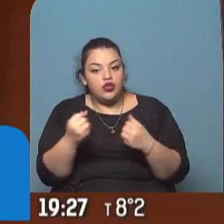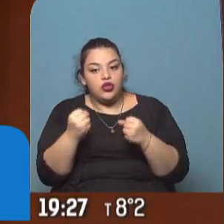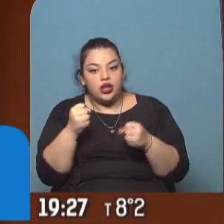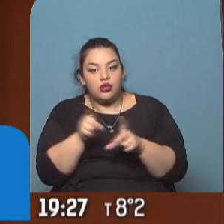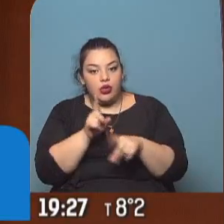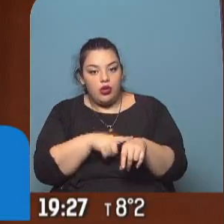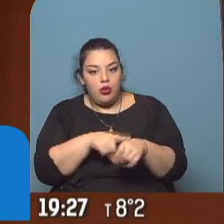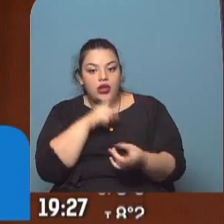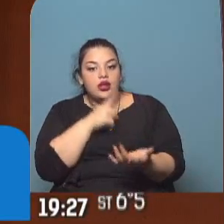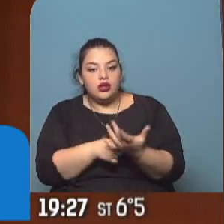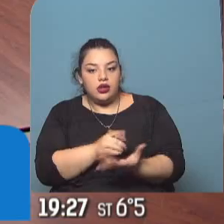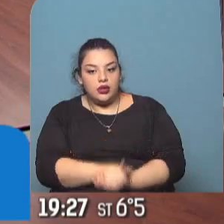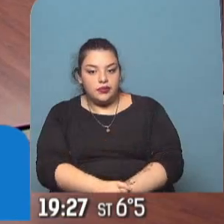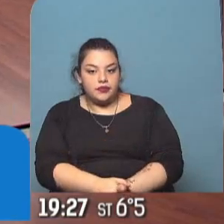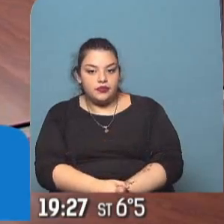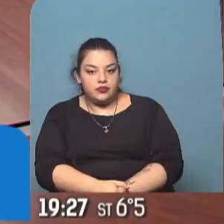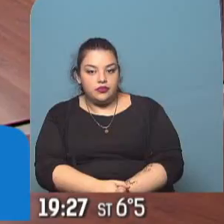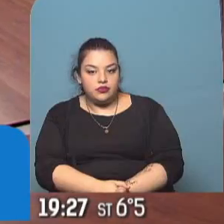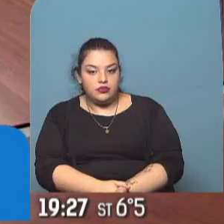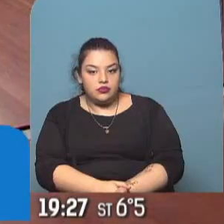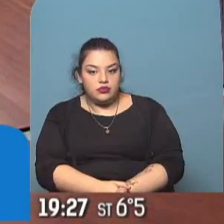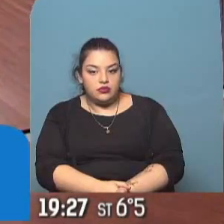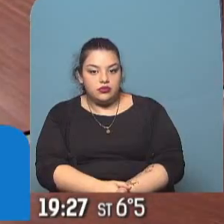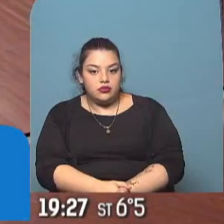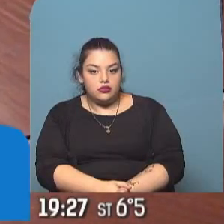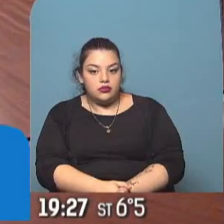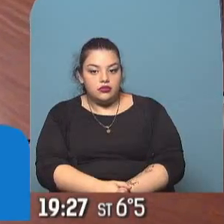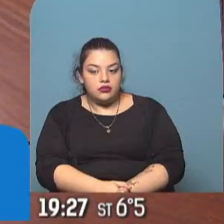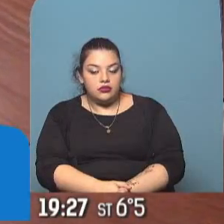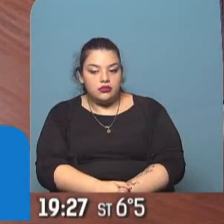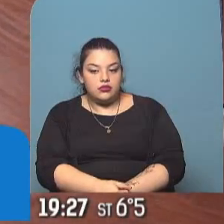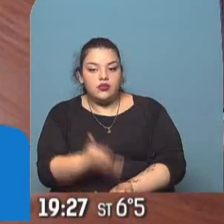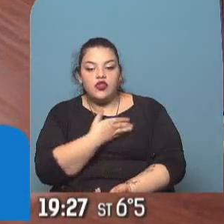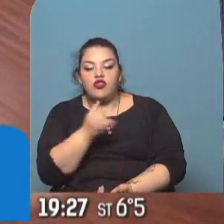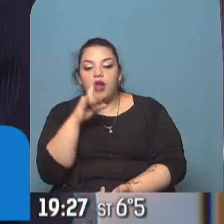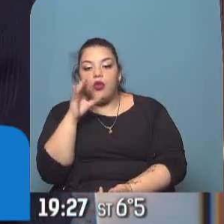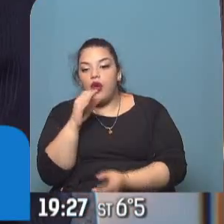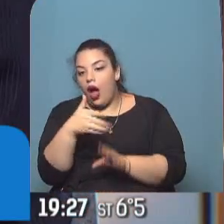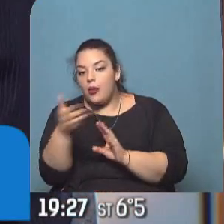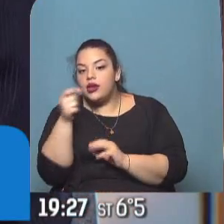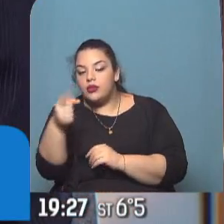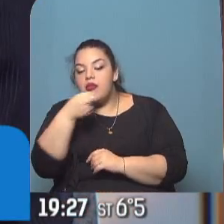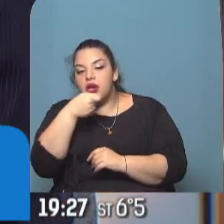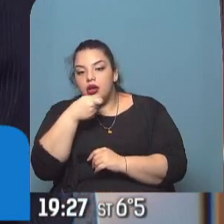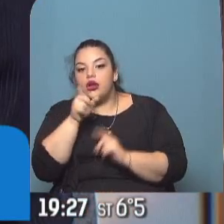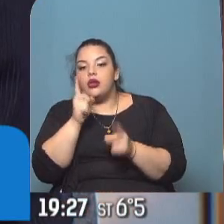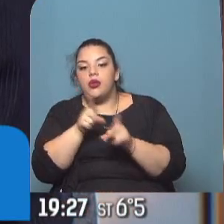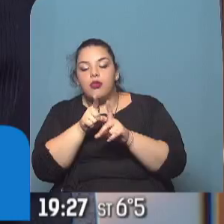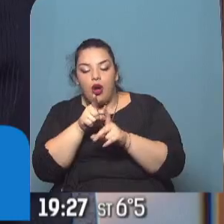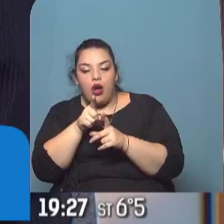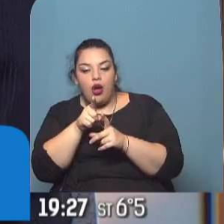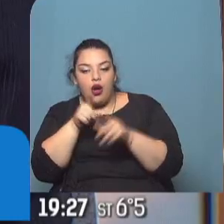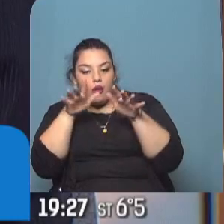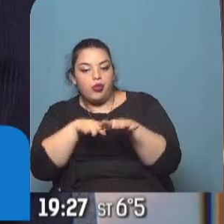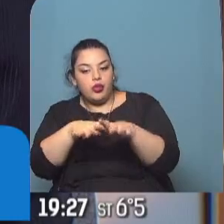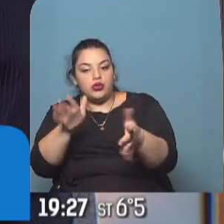definir cómo votar. Y Fabio, más allá de haber hecho periodismo también, de ser un militante desde hace años en este tema, ¿por